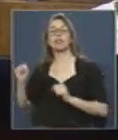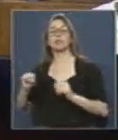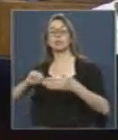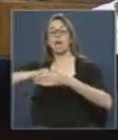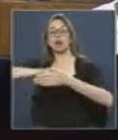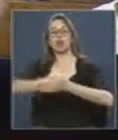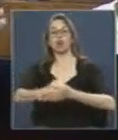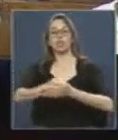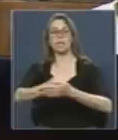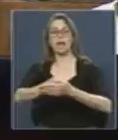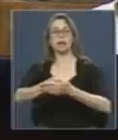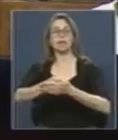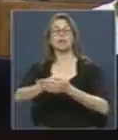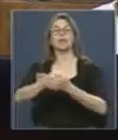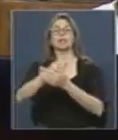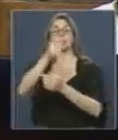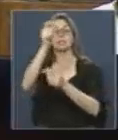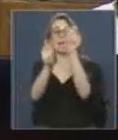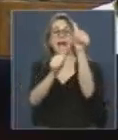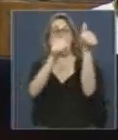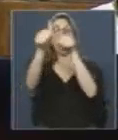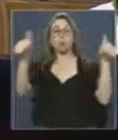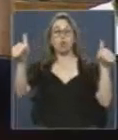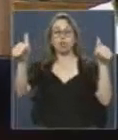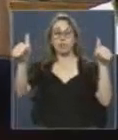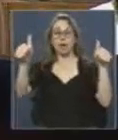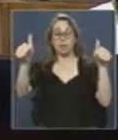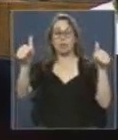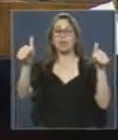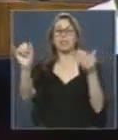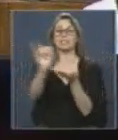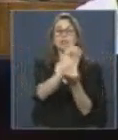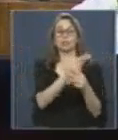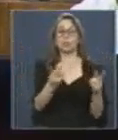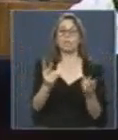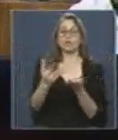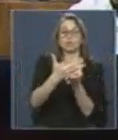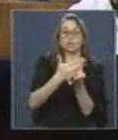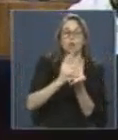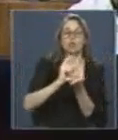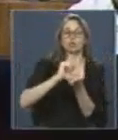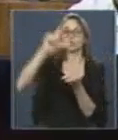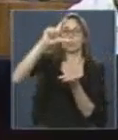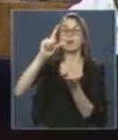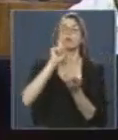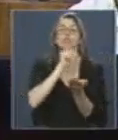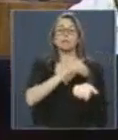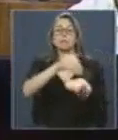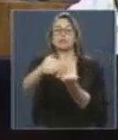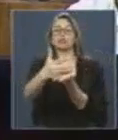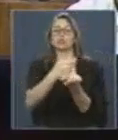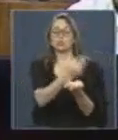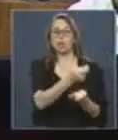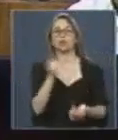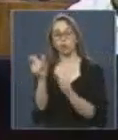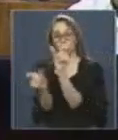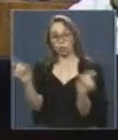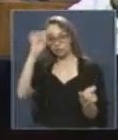reajuste para las altas autoridades. Porque como bien saben ustedes, los parlamentarios no tienen derecho